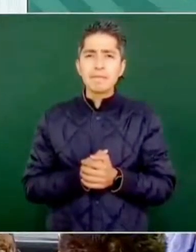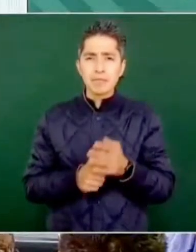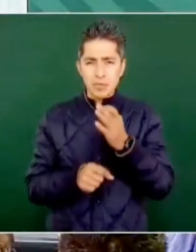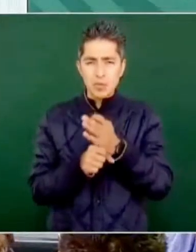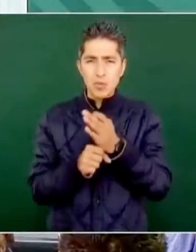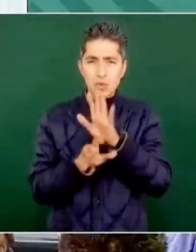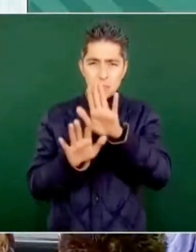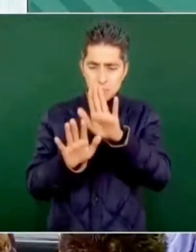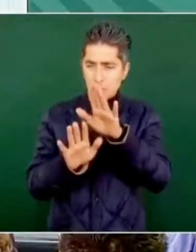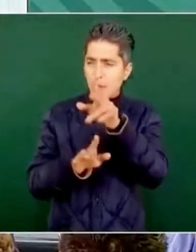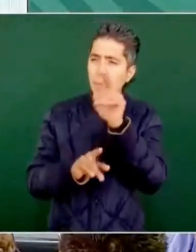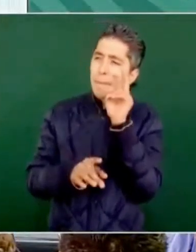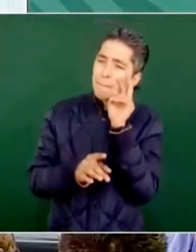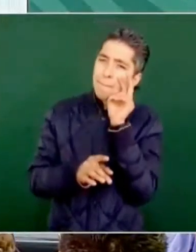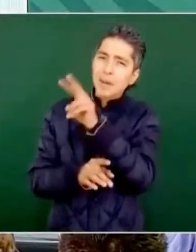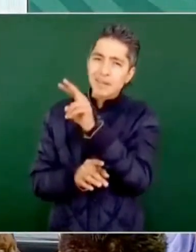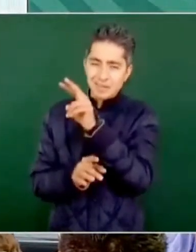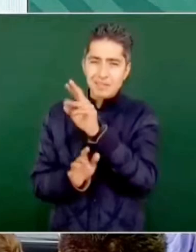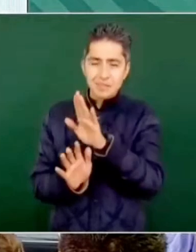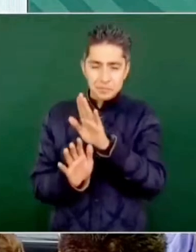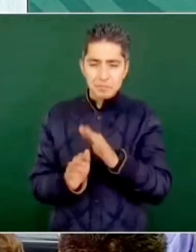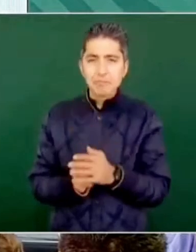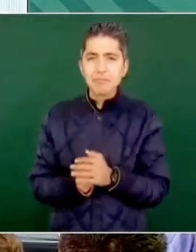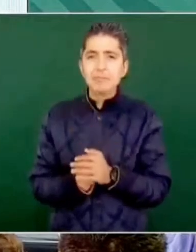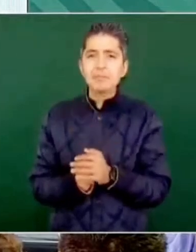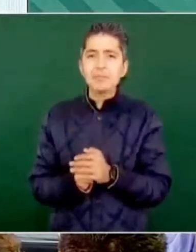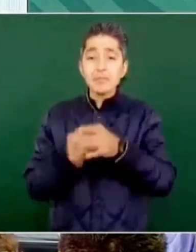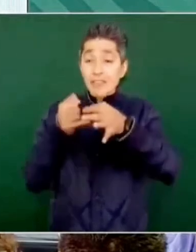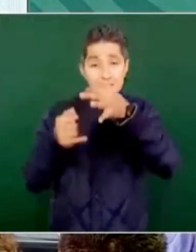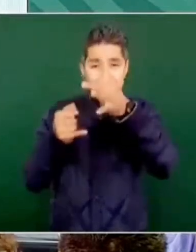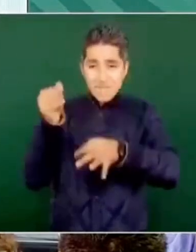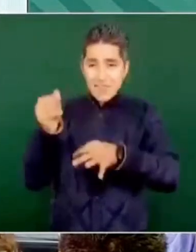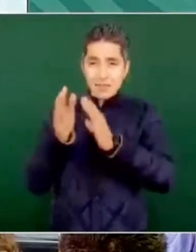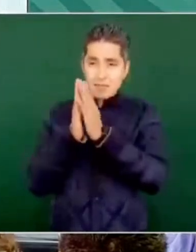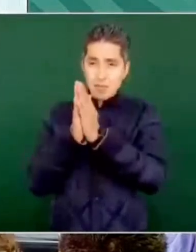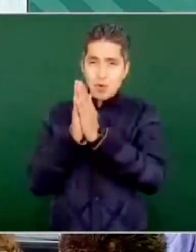ver si puedes pasar al final.